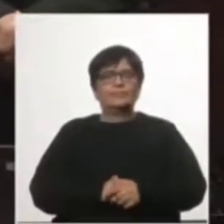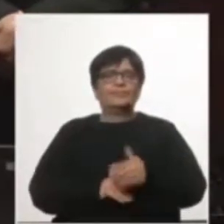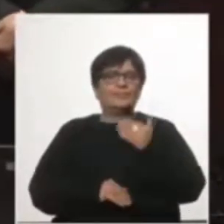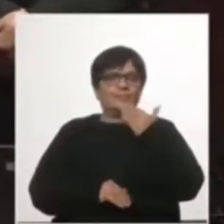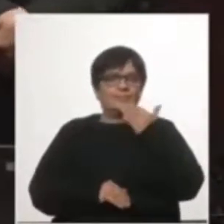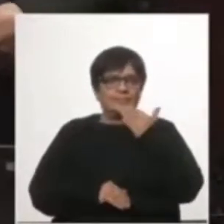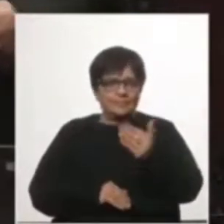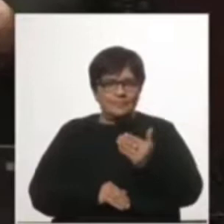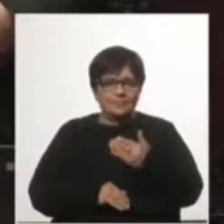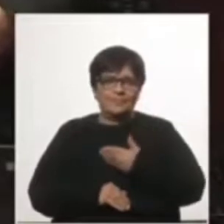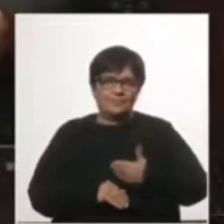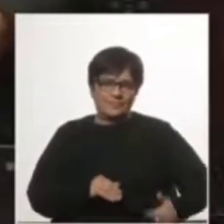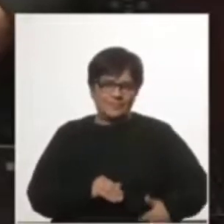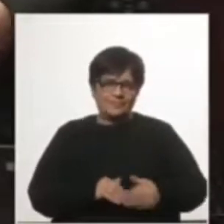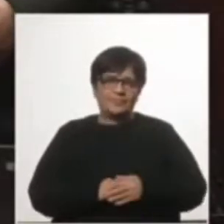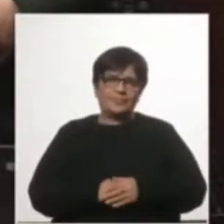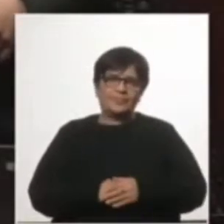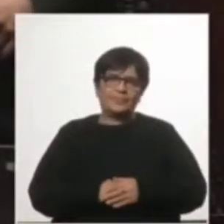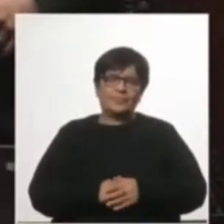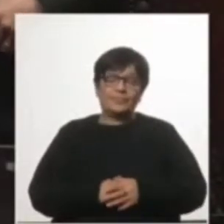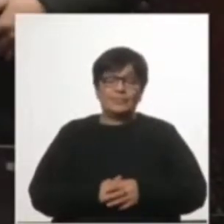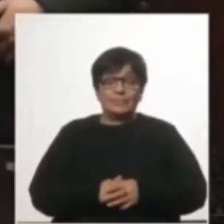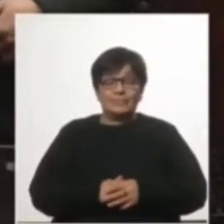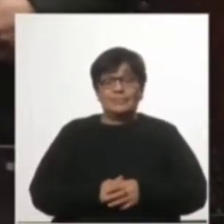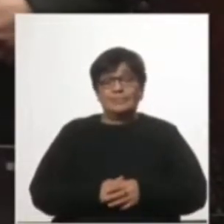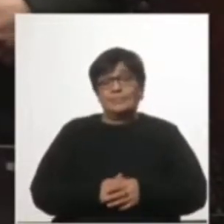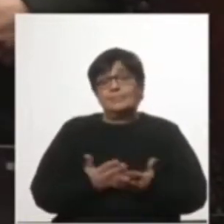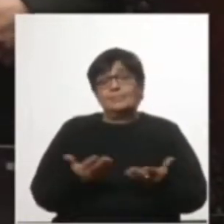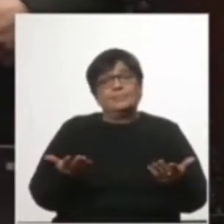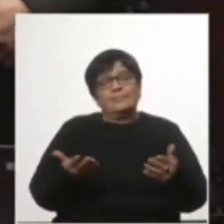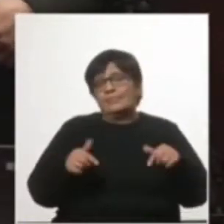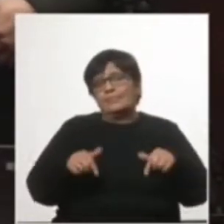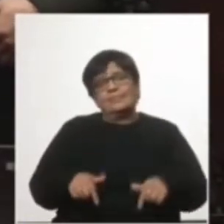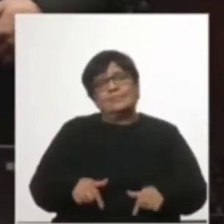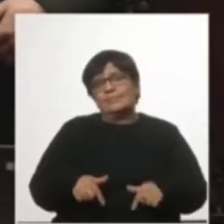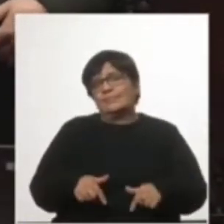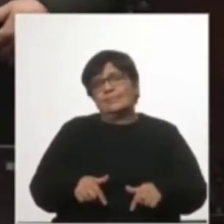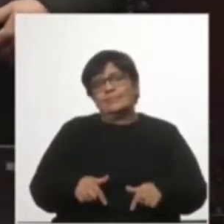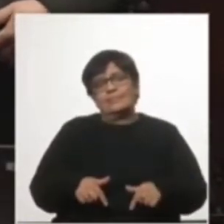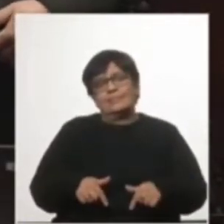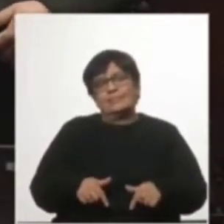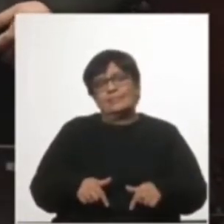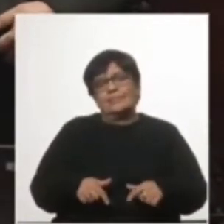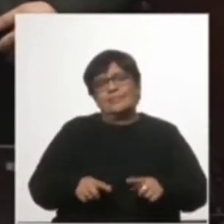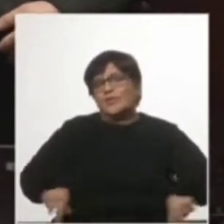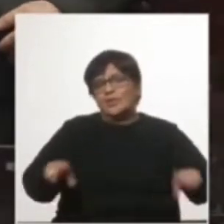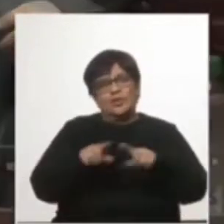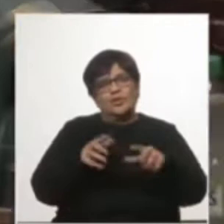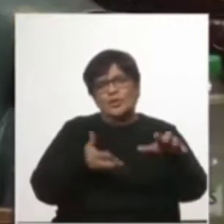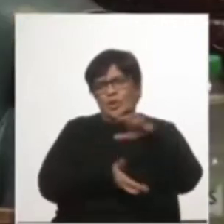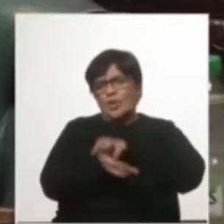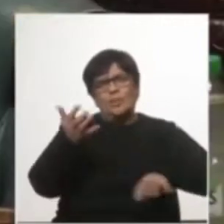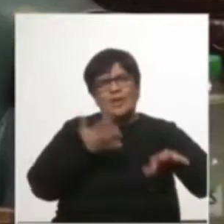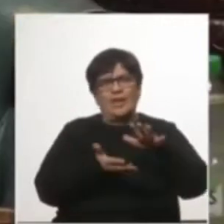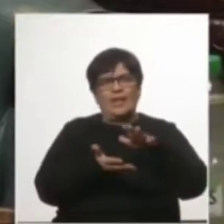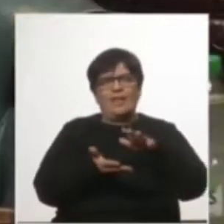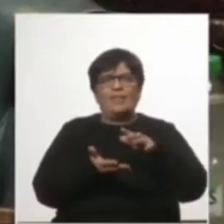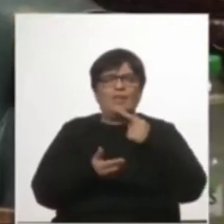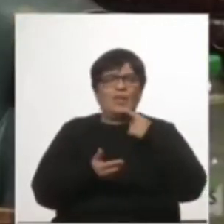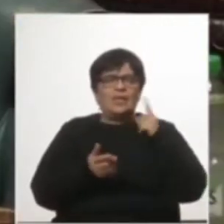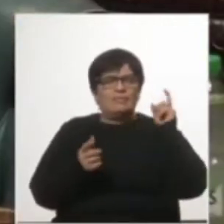Muchas gracias. Bien, bueno, estamos viviendo tiempos complicados, eso